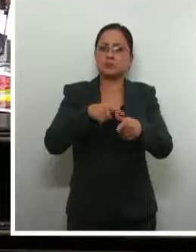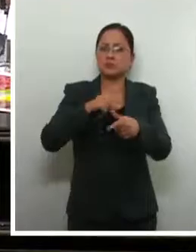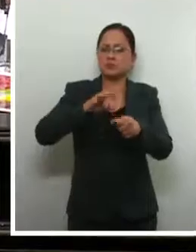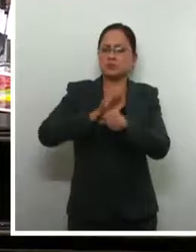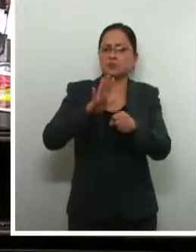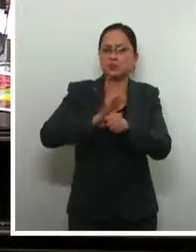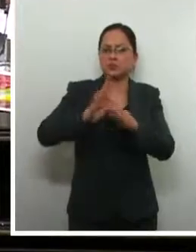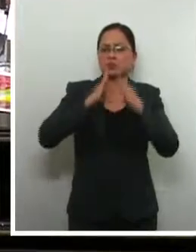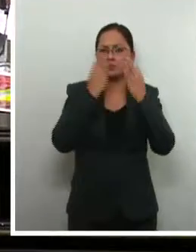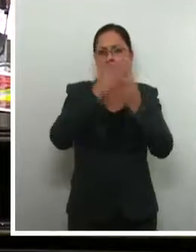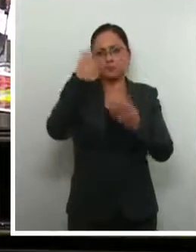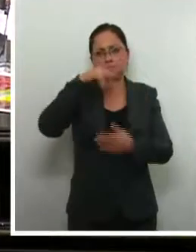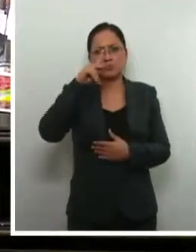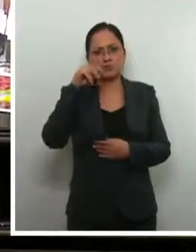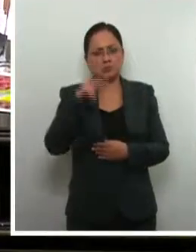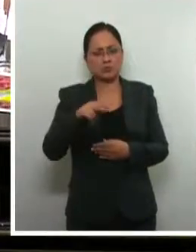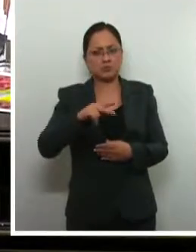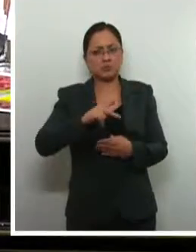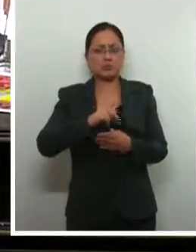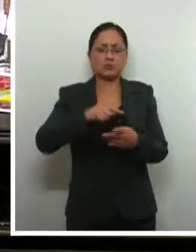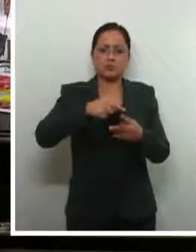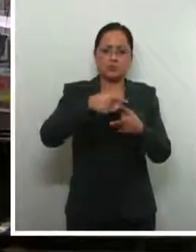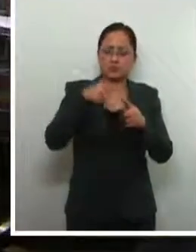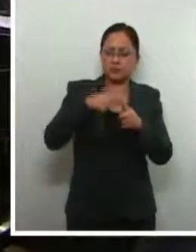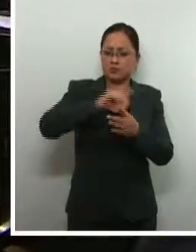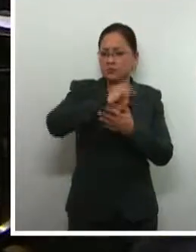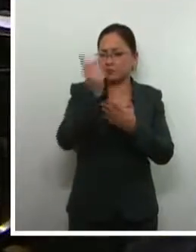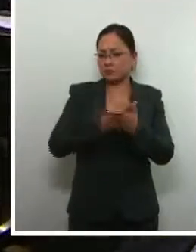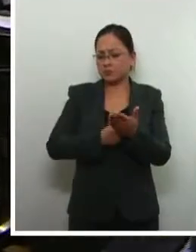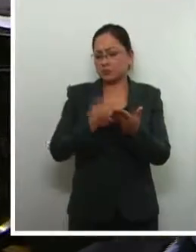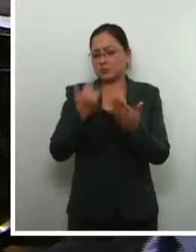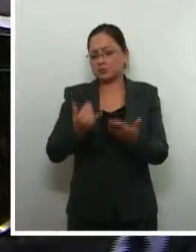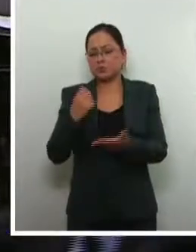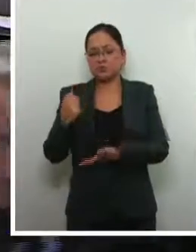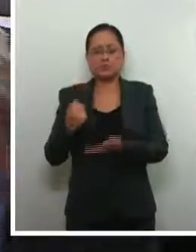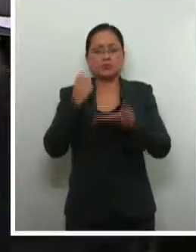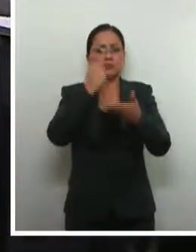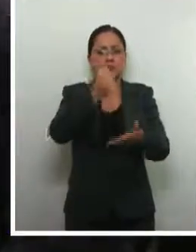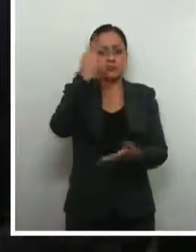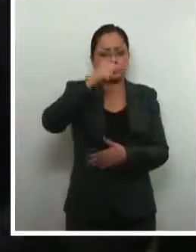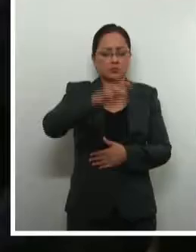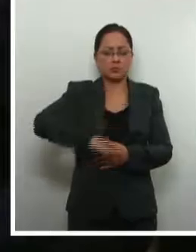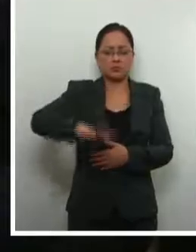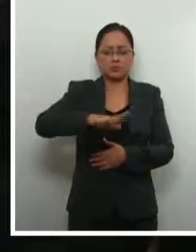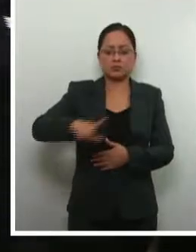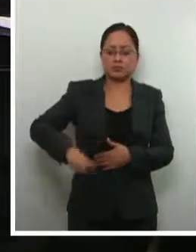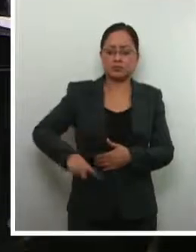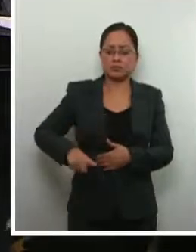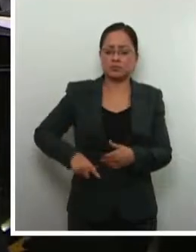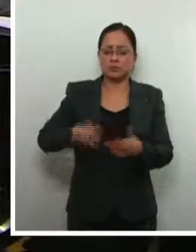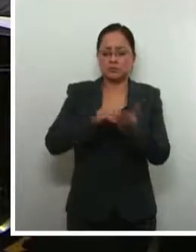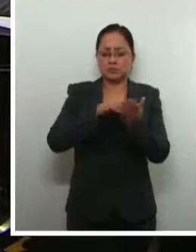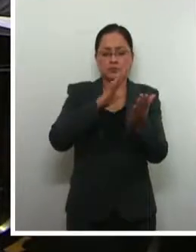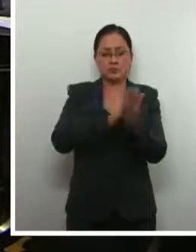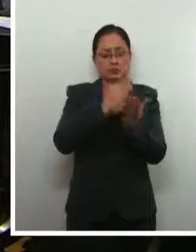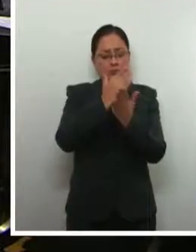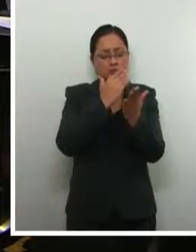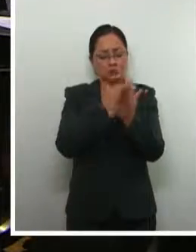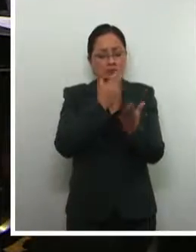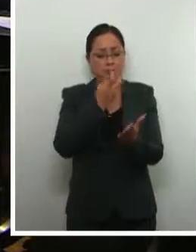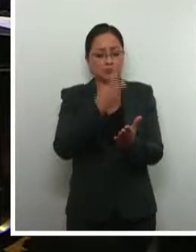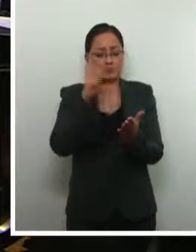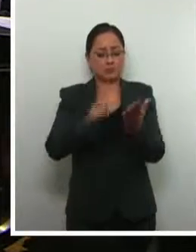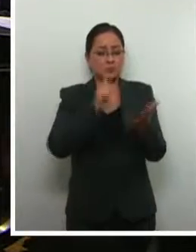planes, programas, políticas y presupuestos públicos en los términos que